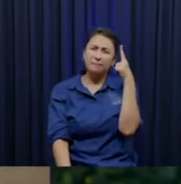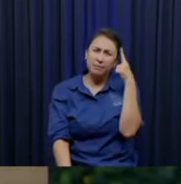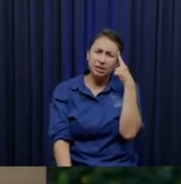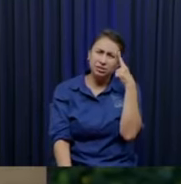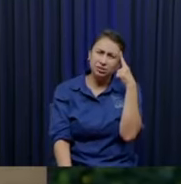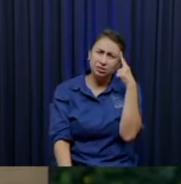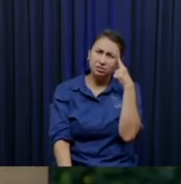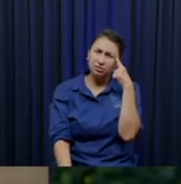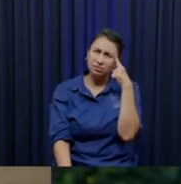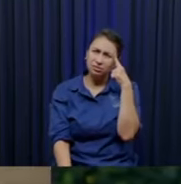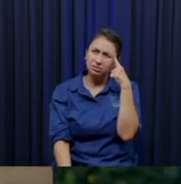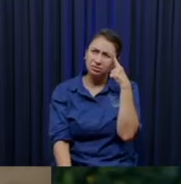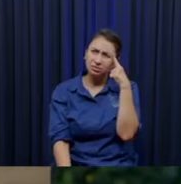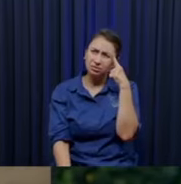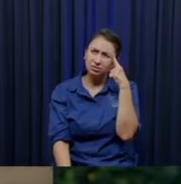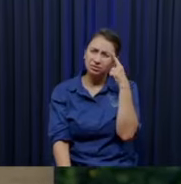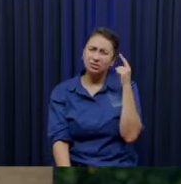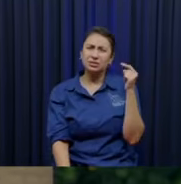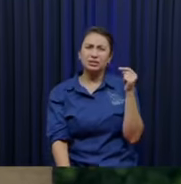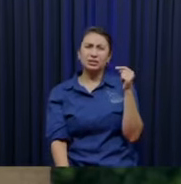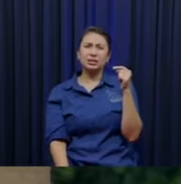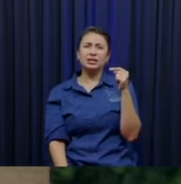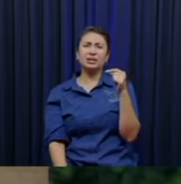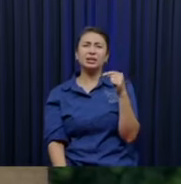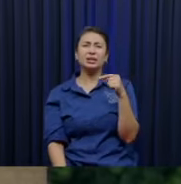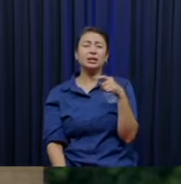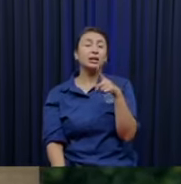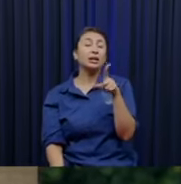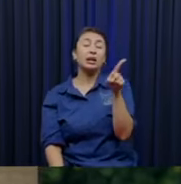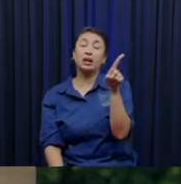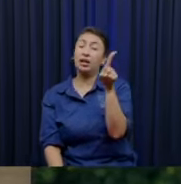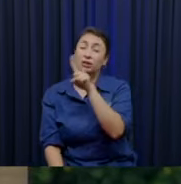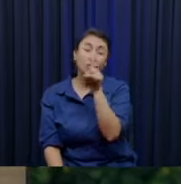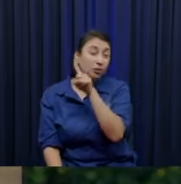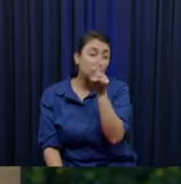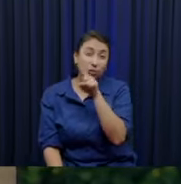encontré un amor. Yo lo siento así como que se está cantineando a alguien.